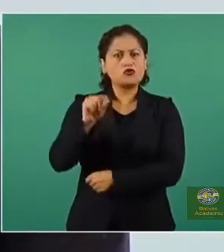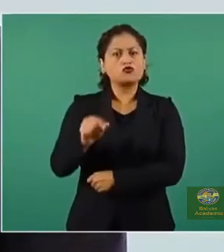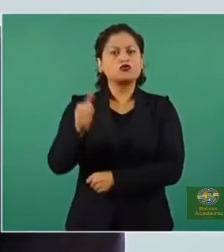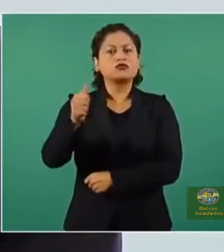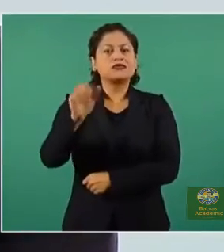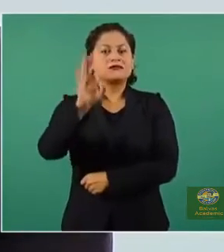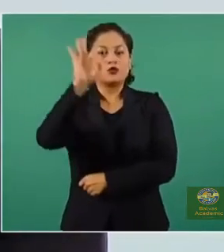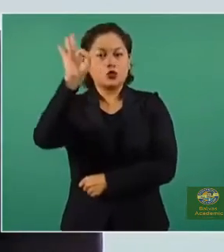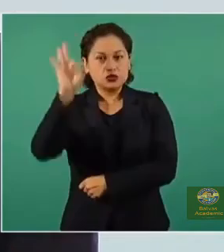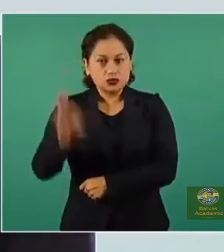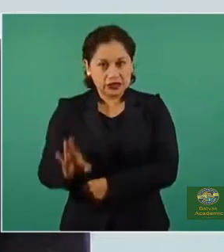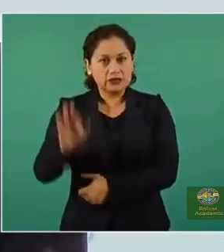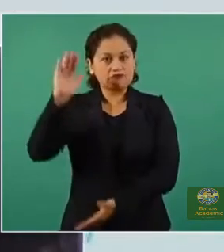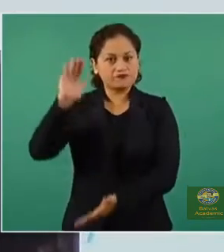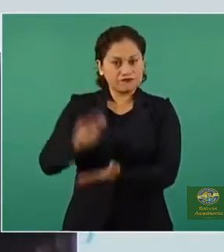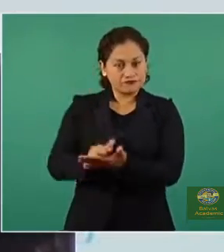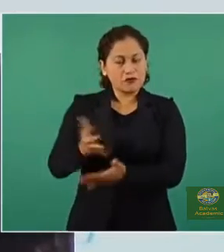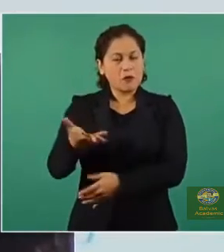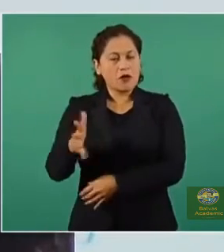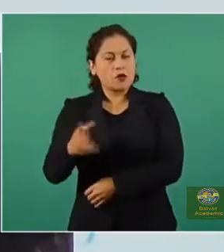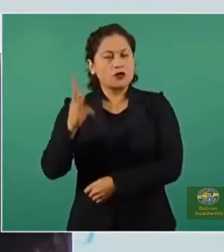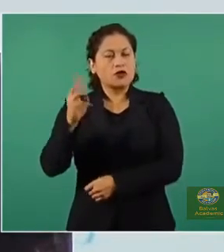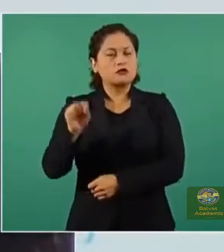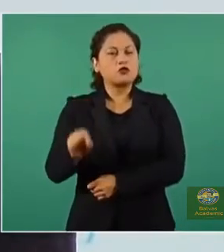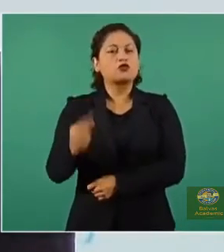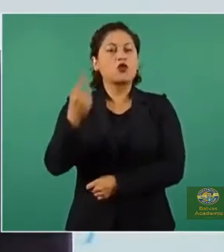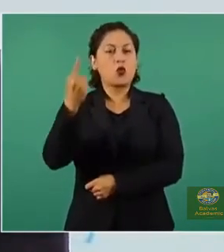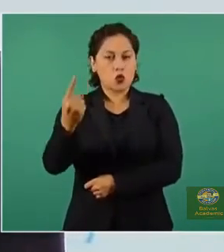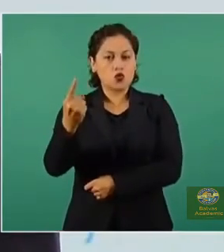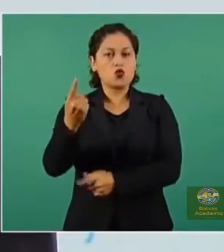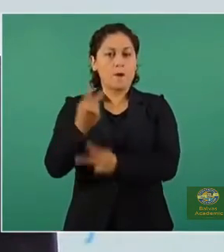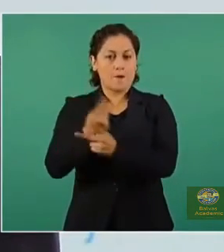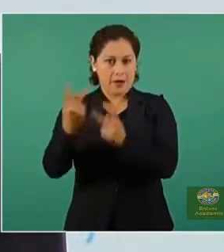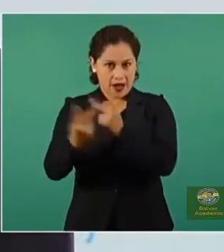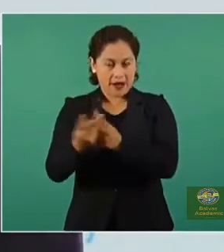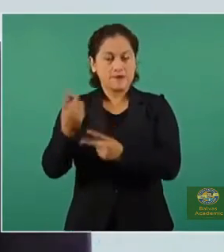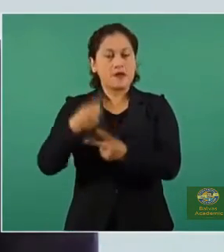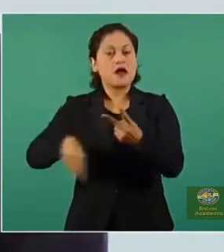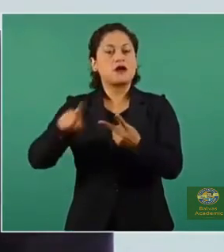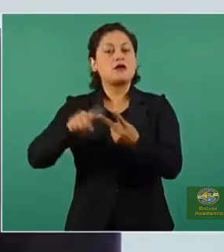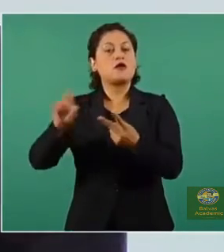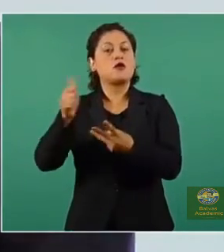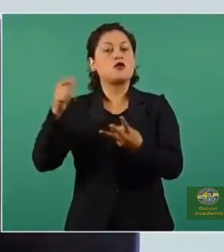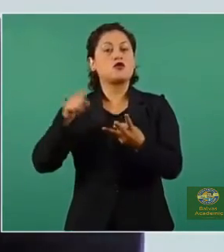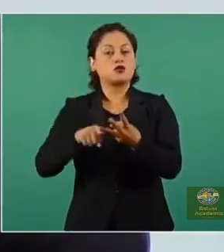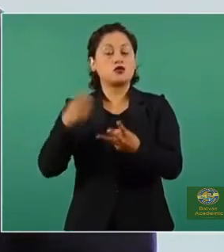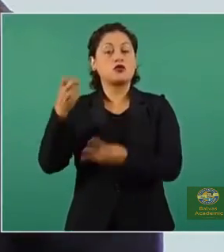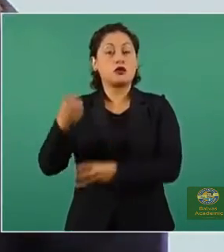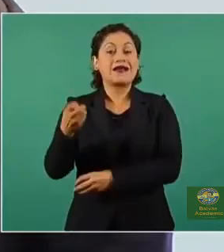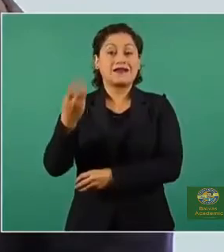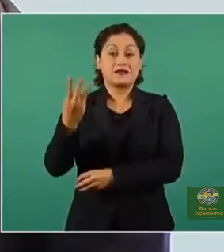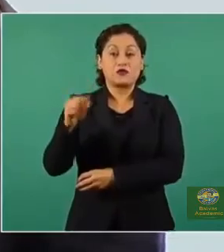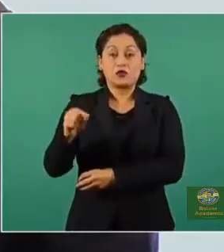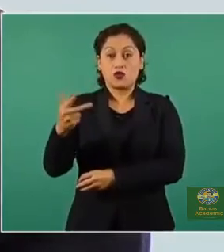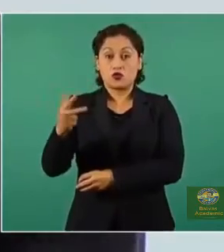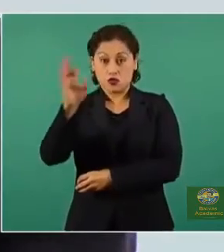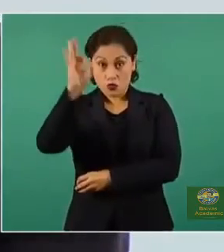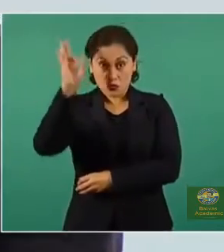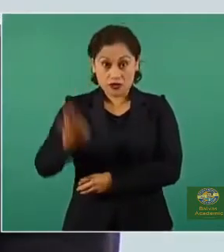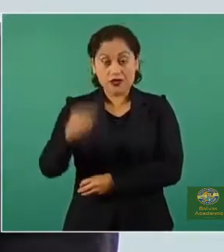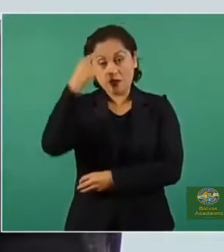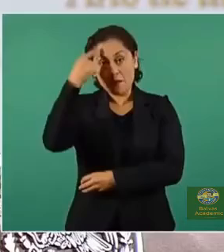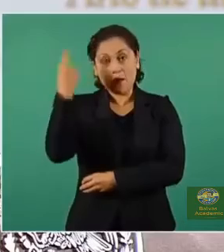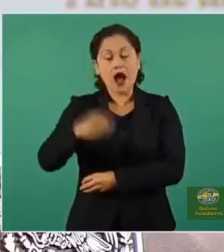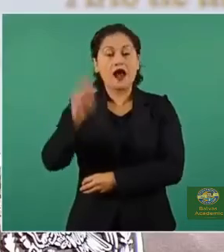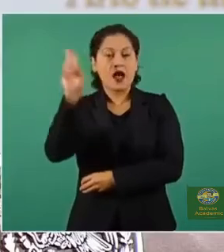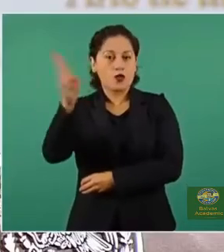educación básica, de 3.1% en educación media superior y de 0.8% en educación